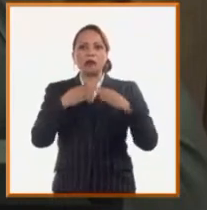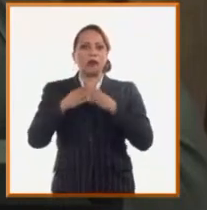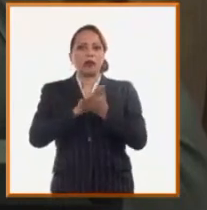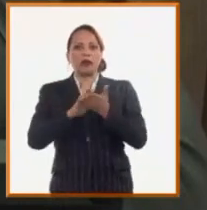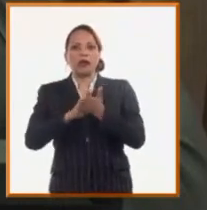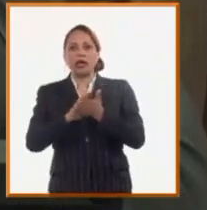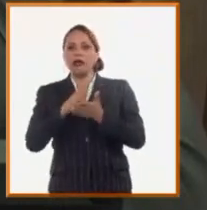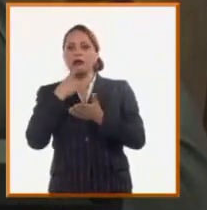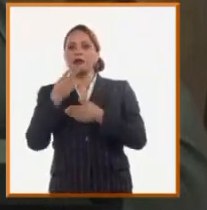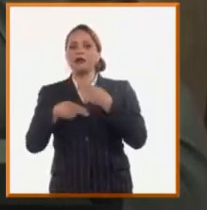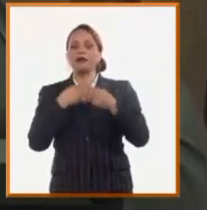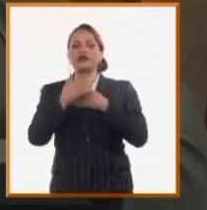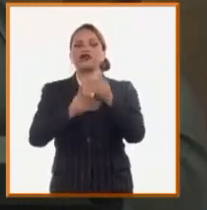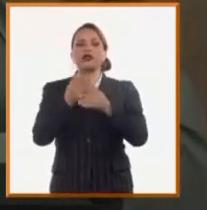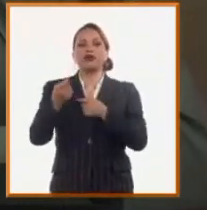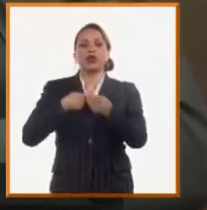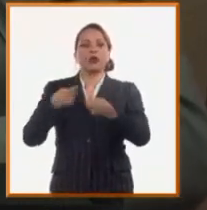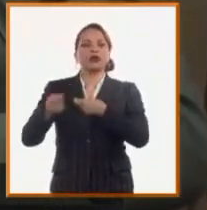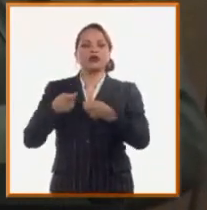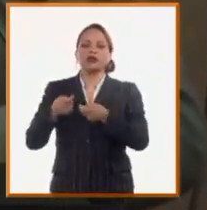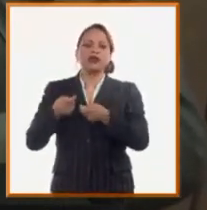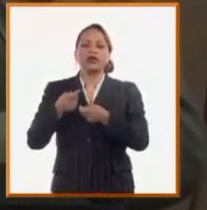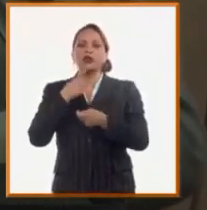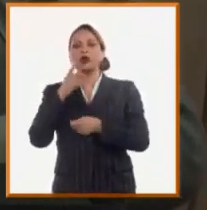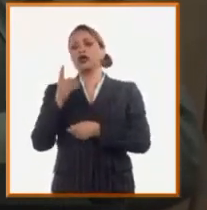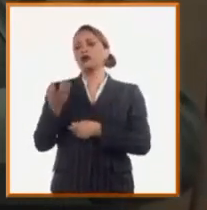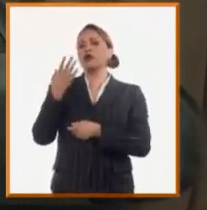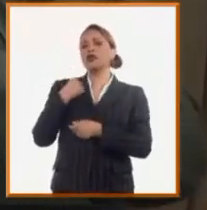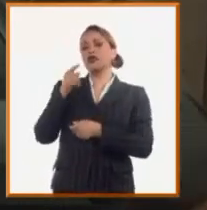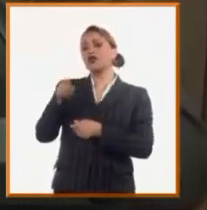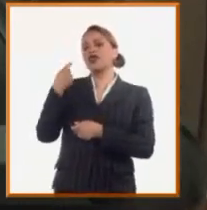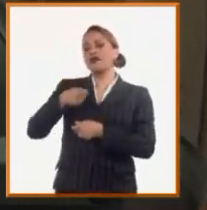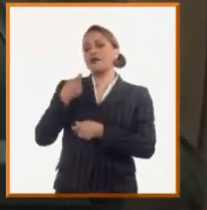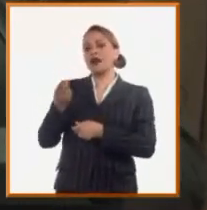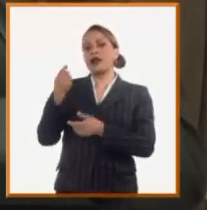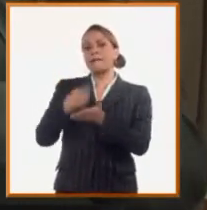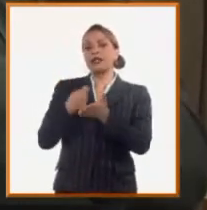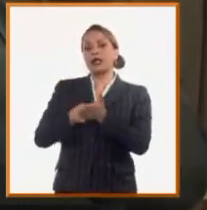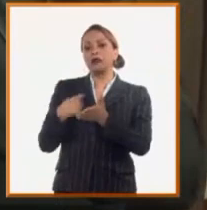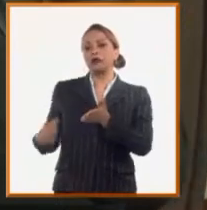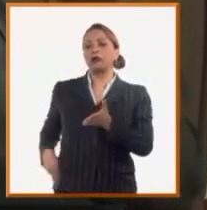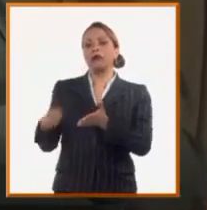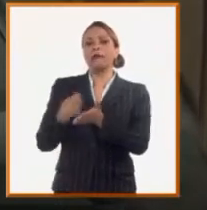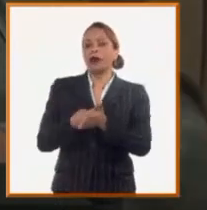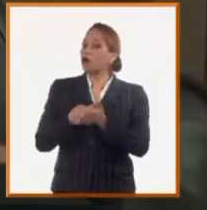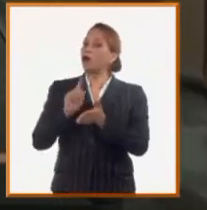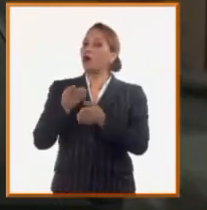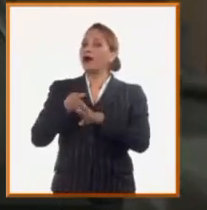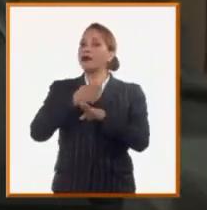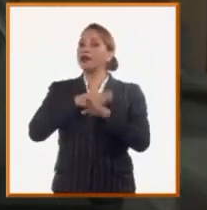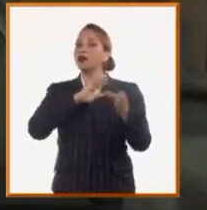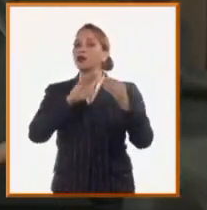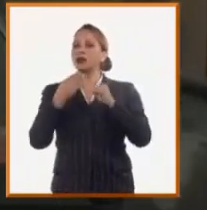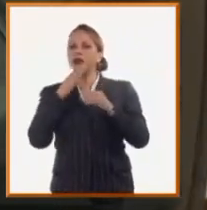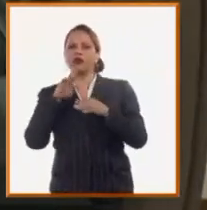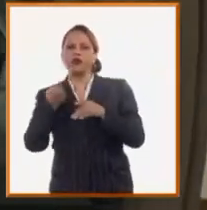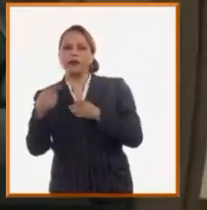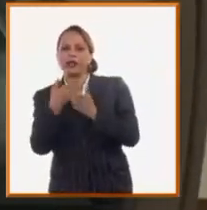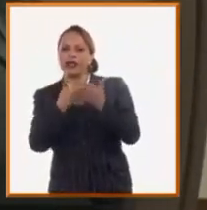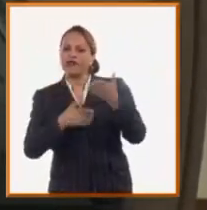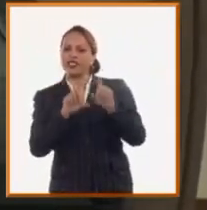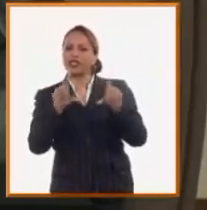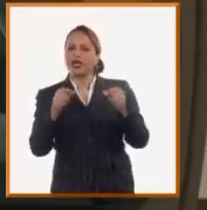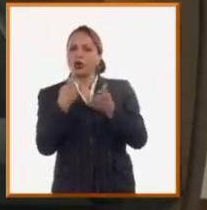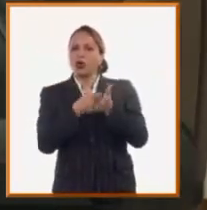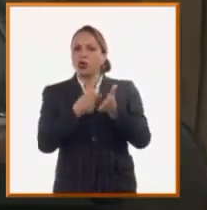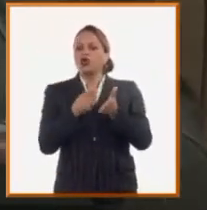sin ponerse a hacer un proceso de negociación. Negociación no es que tú me digas que te tengo que pagar tanto y ya yo te lo pago. No, vamos a discutir por qué tú me pides esto, dónde está la ficha de costo,